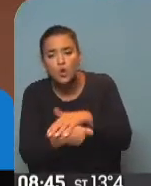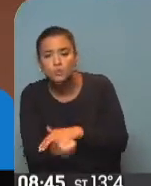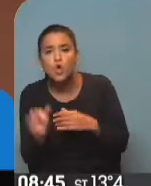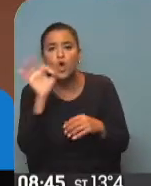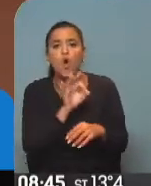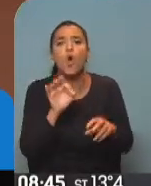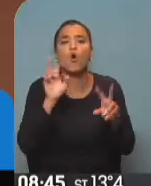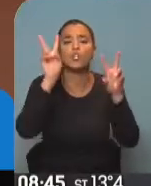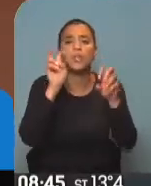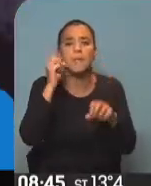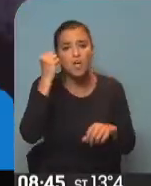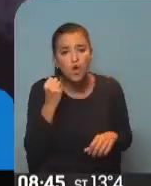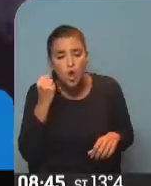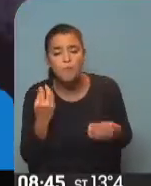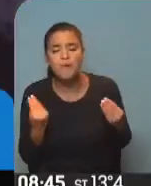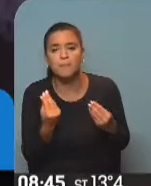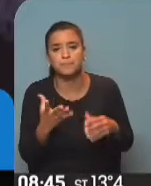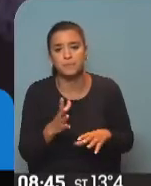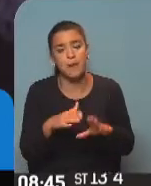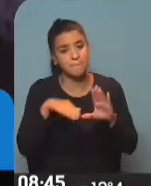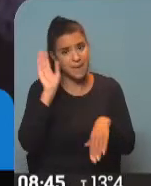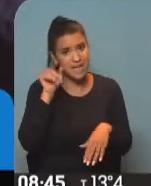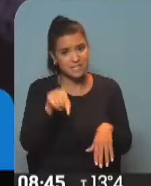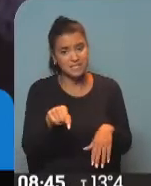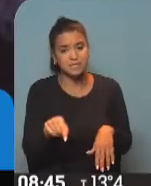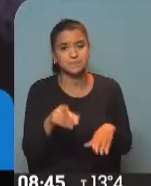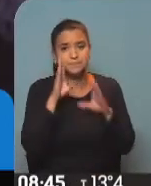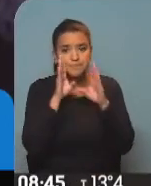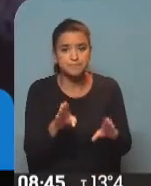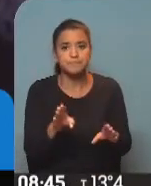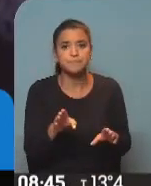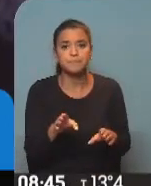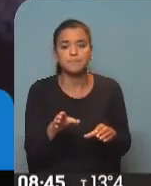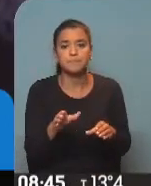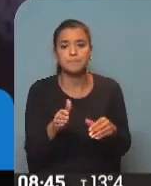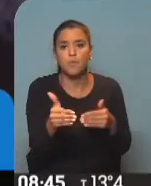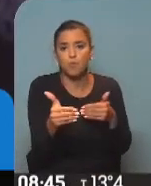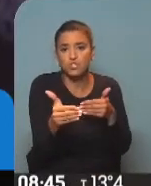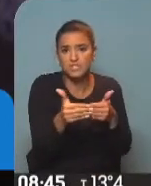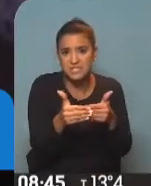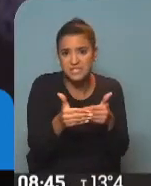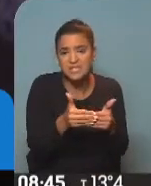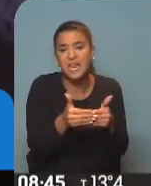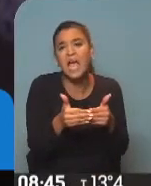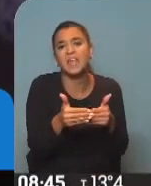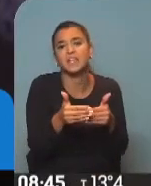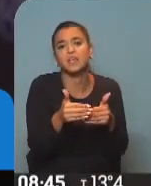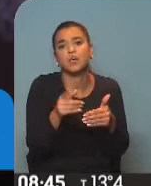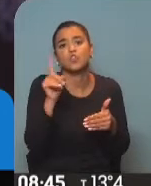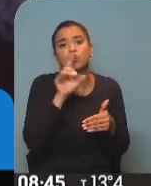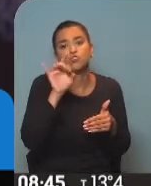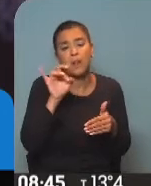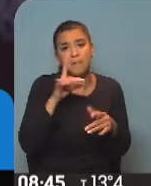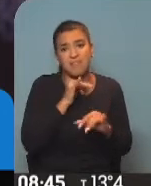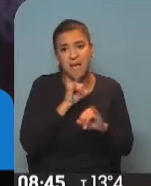situación económica bueno por sobre todas las cosas se va a encarar con la cercanía habitual que nosotros tenemos no sólo en época de campaña